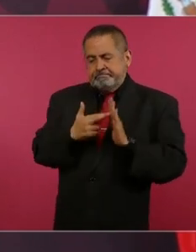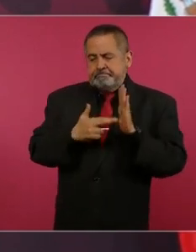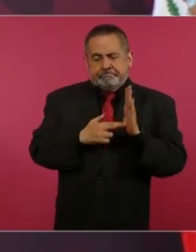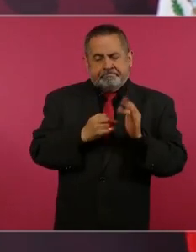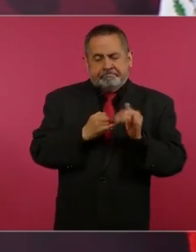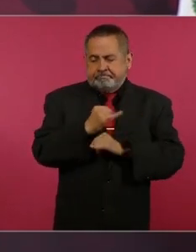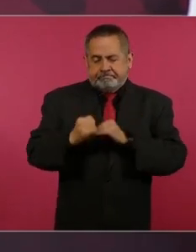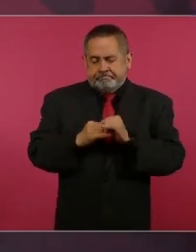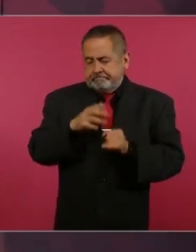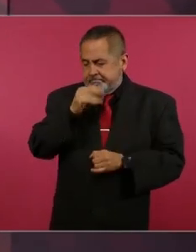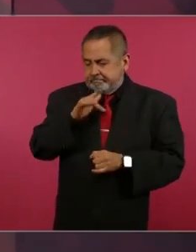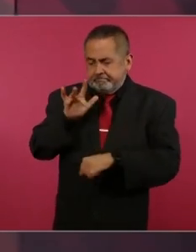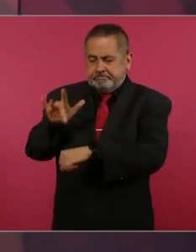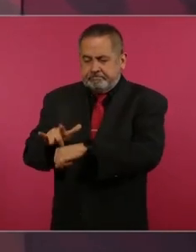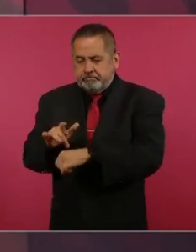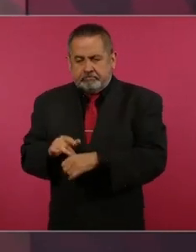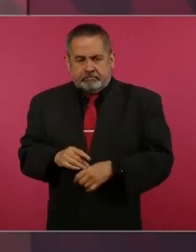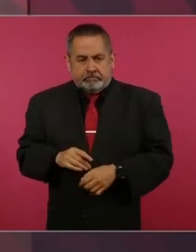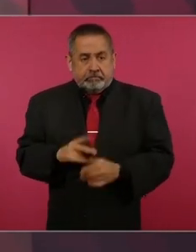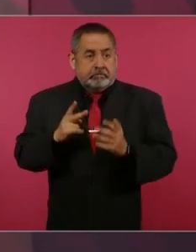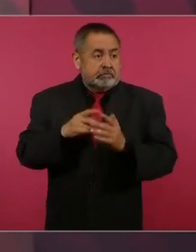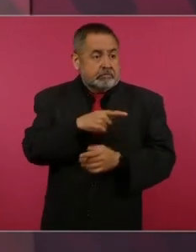Entonces, no queremos eso.